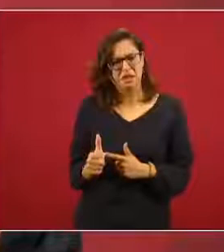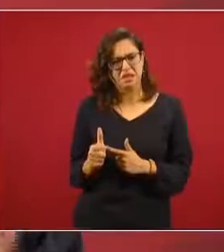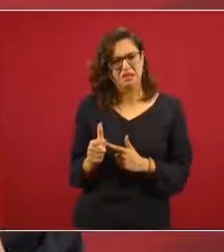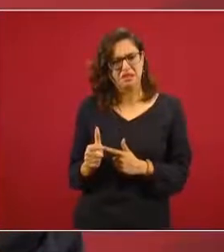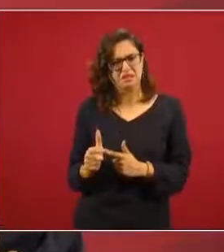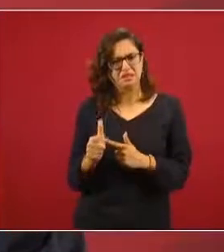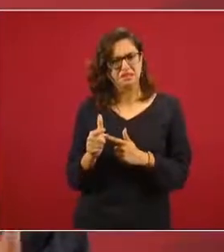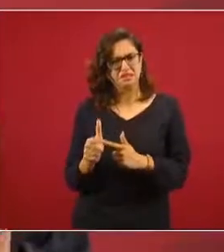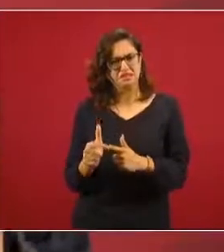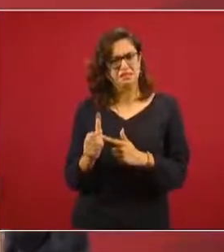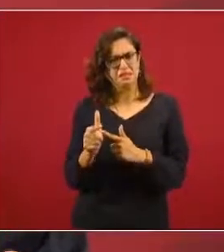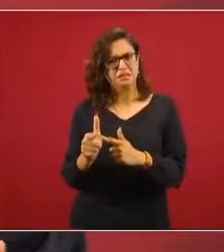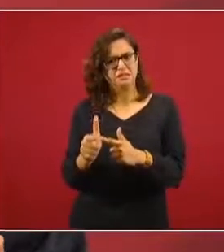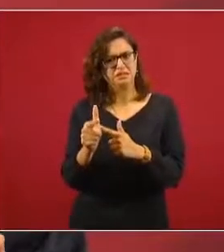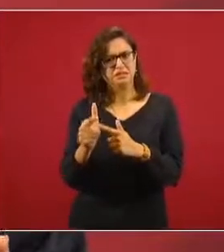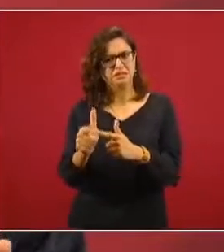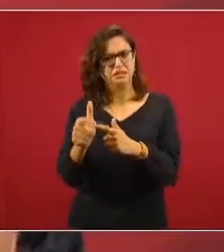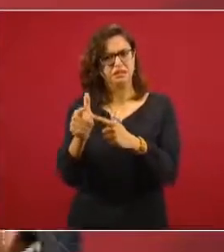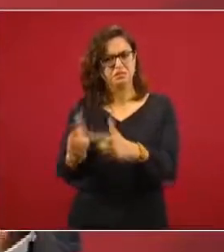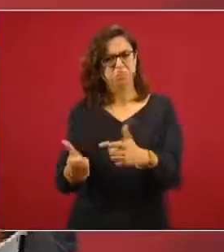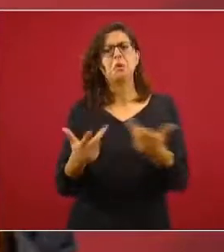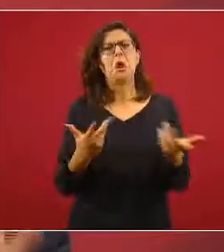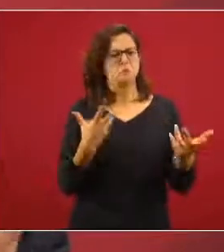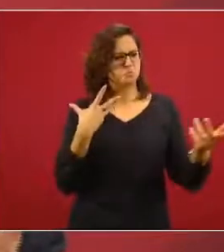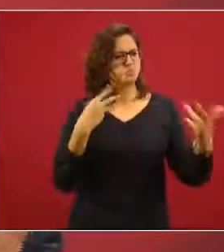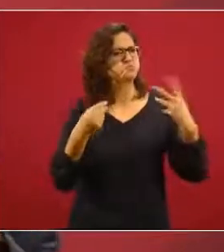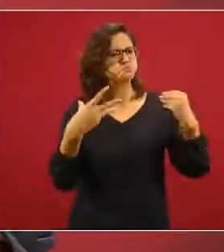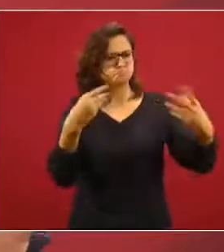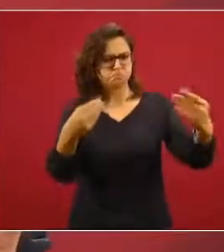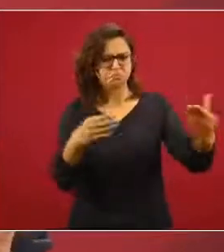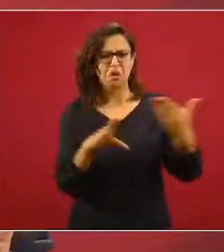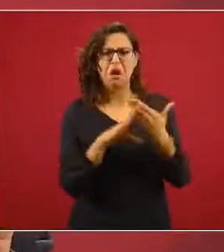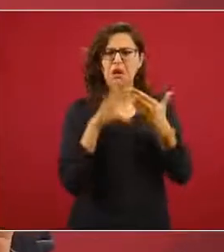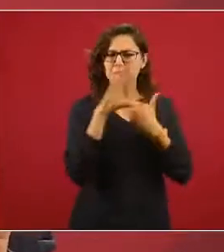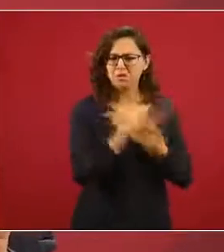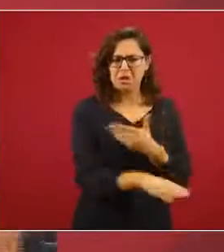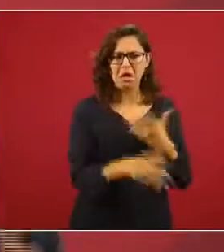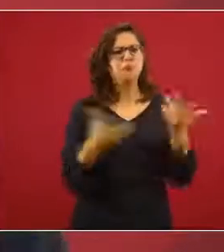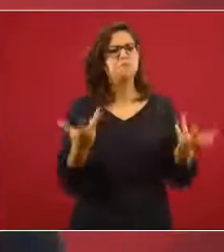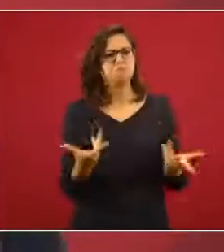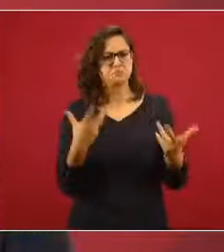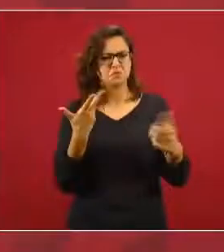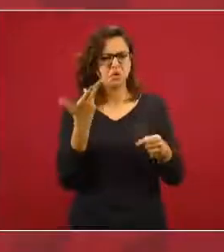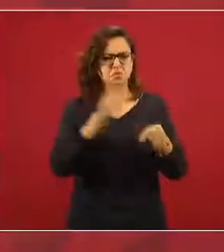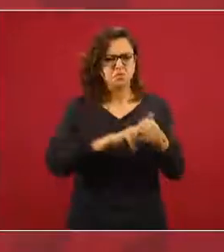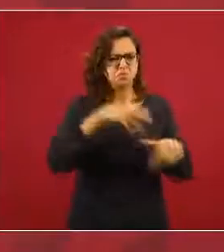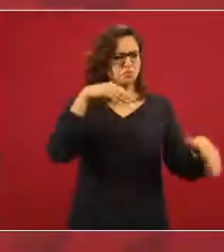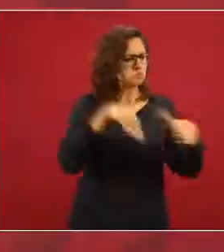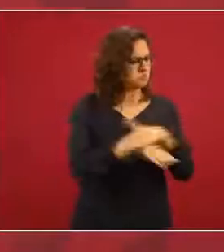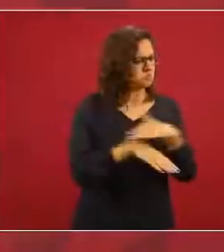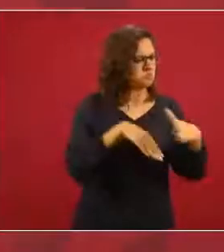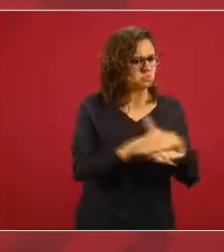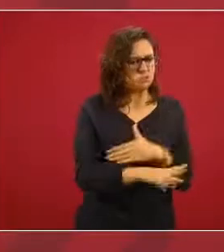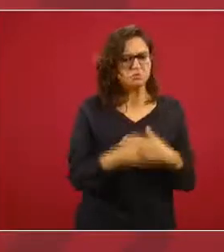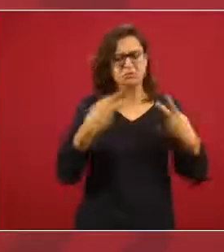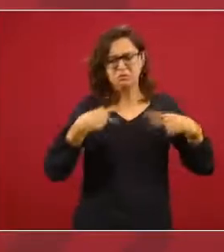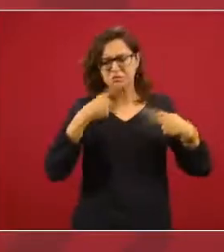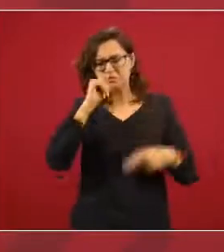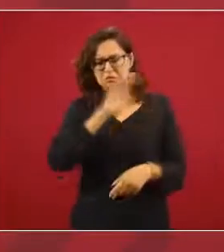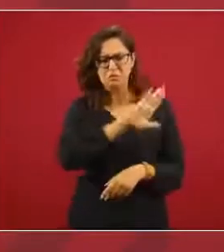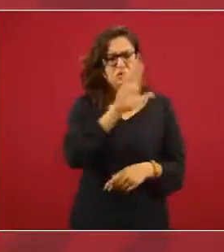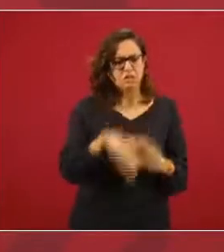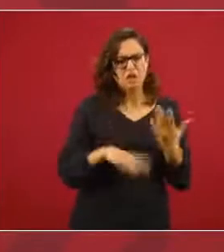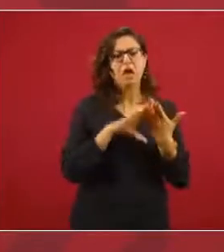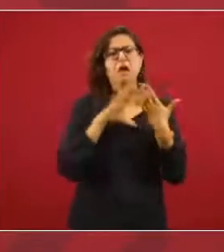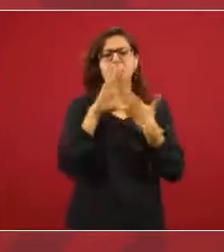casos de enfermedad y hospitalizaciones y las muy lamentables defunciones afecta a la economía y la sociedad, y